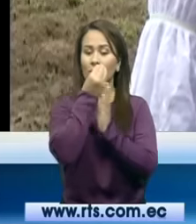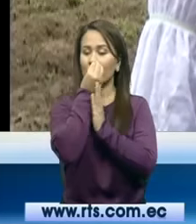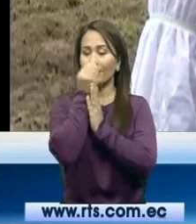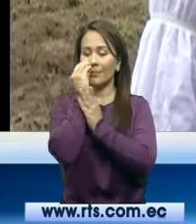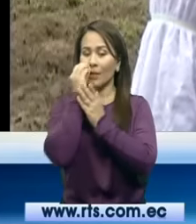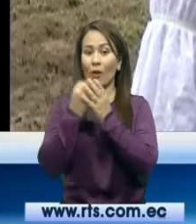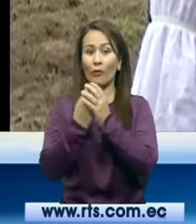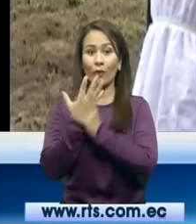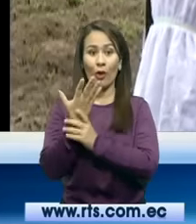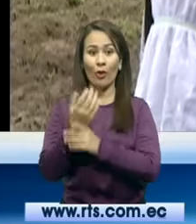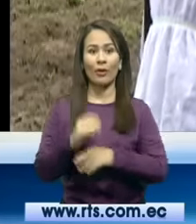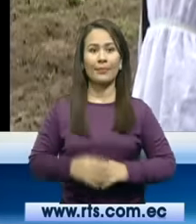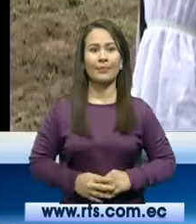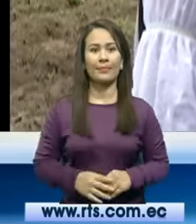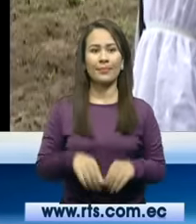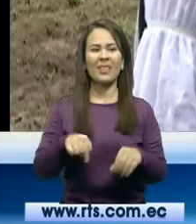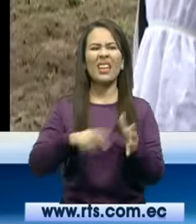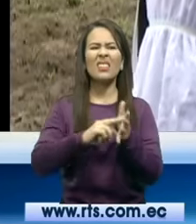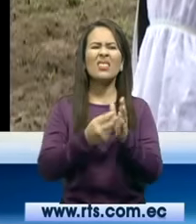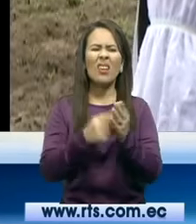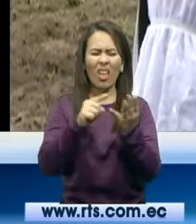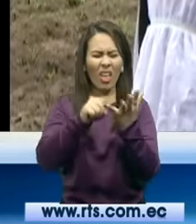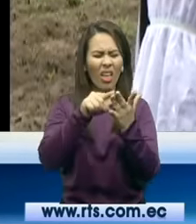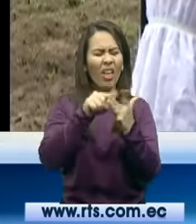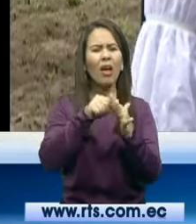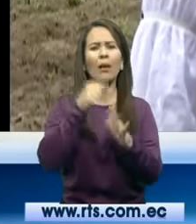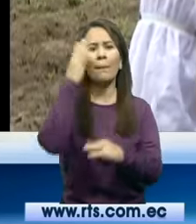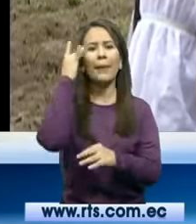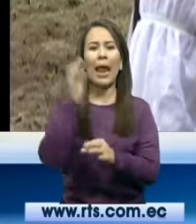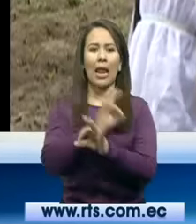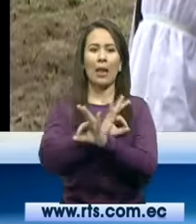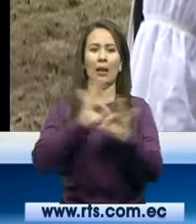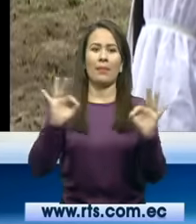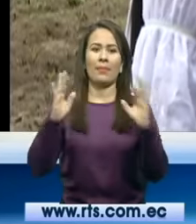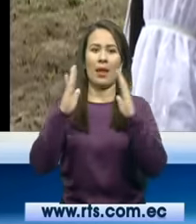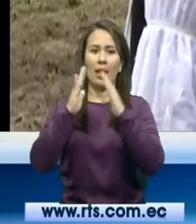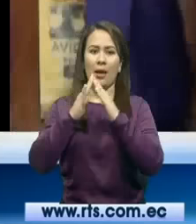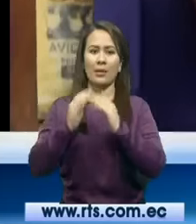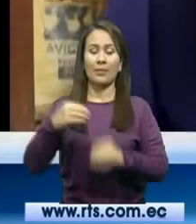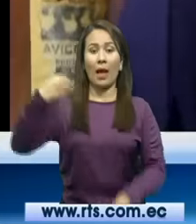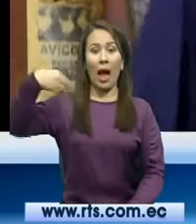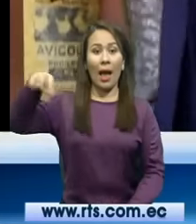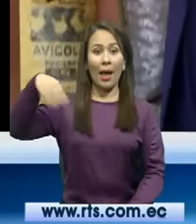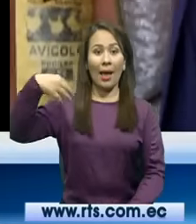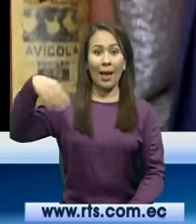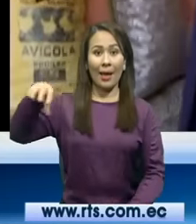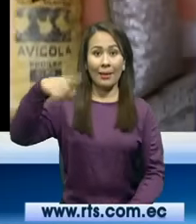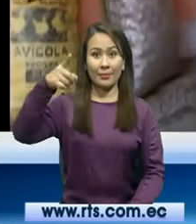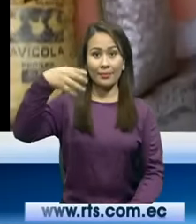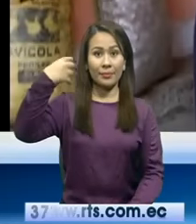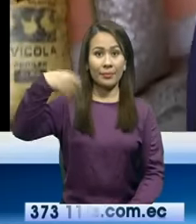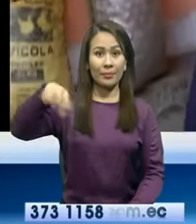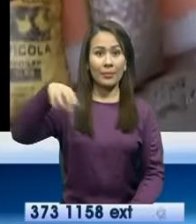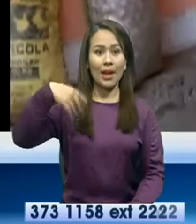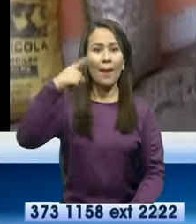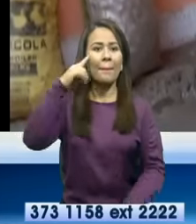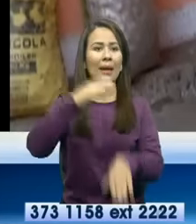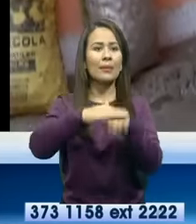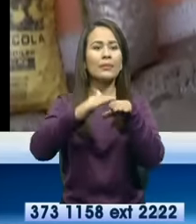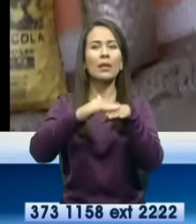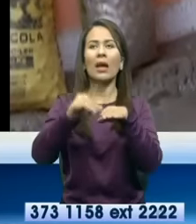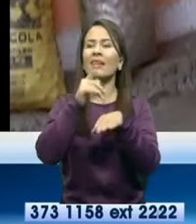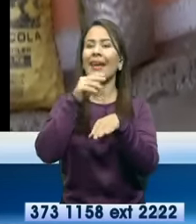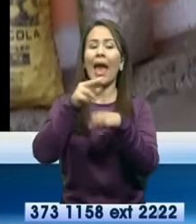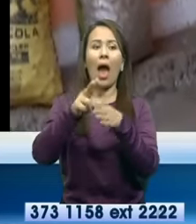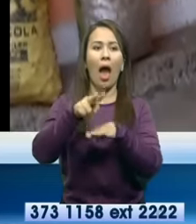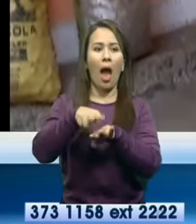Estos elementos son para purificar dentro de la casa. Uh-huh. Por ejemplo, la campana. La campana es para llamar a las almitas, que